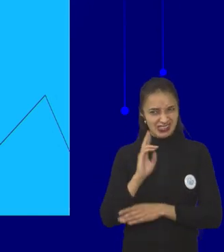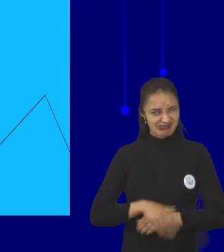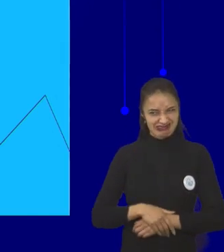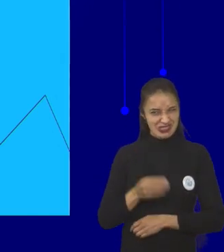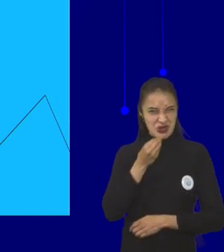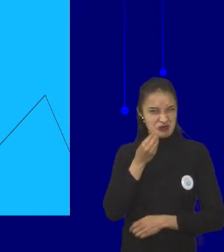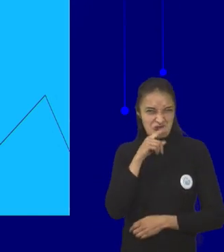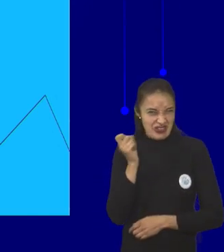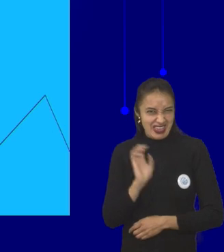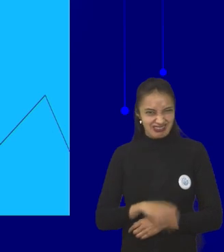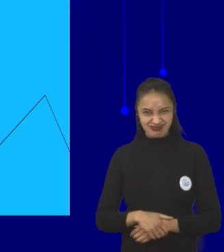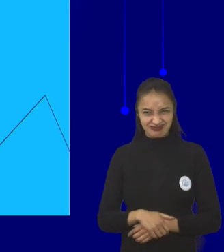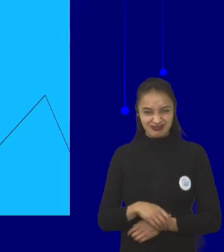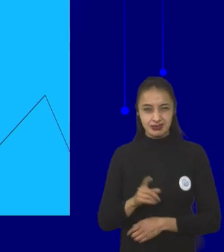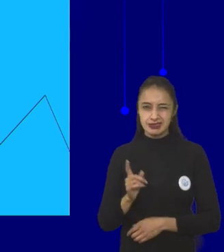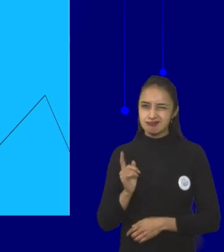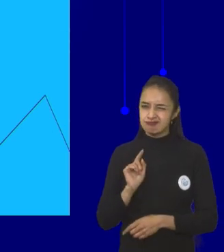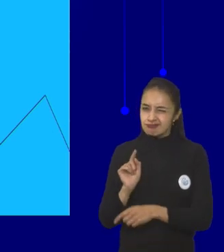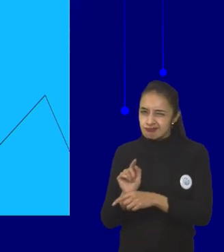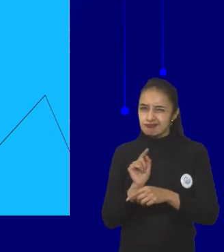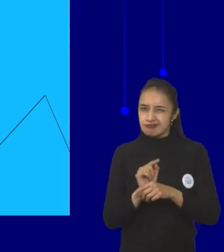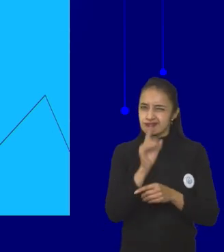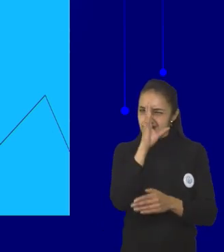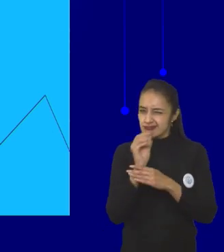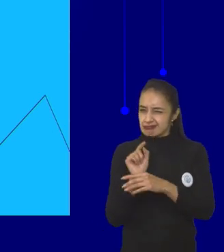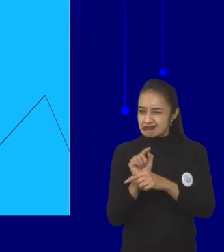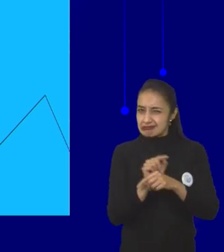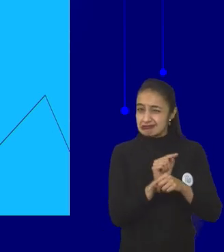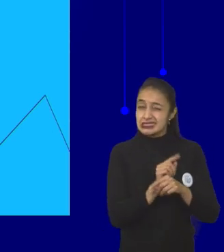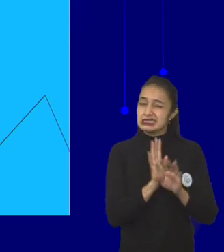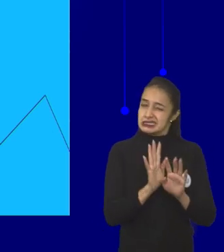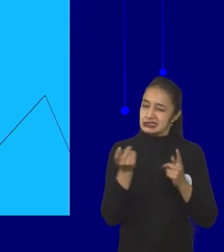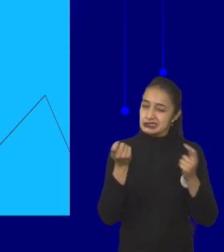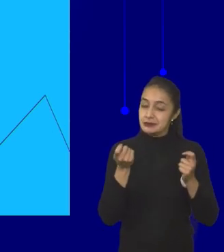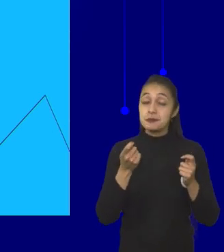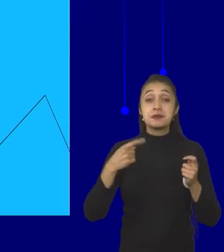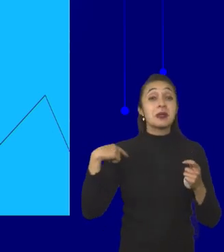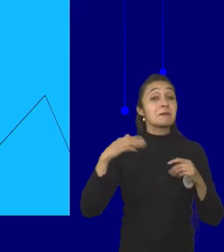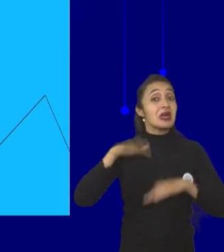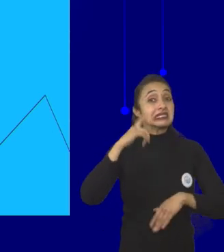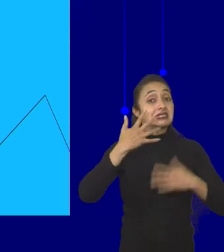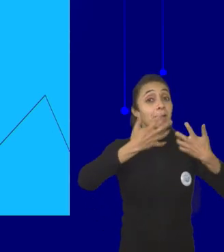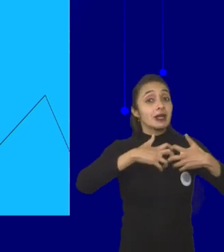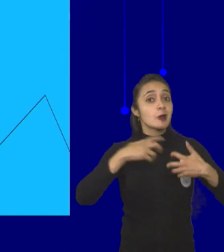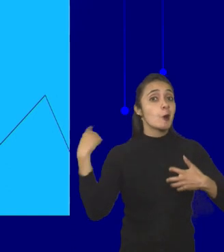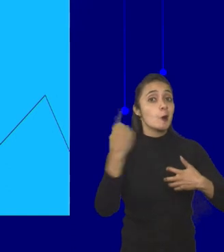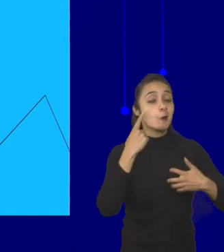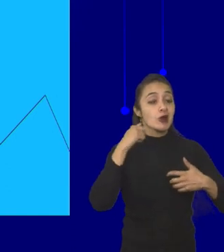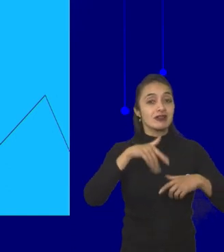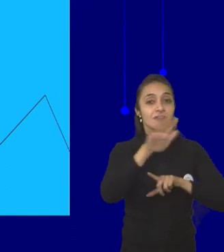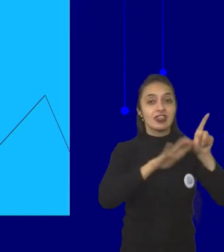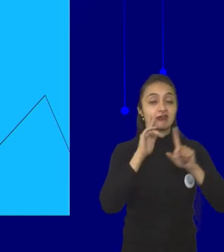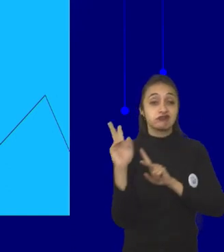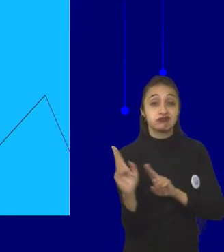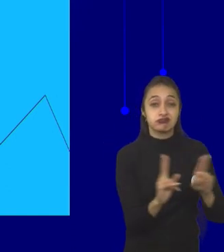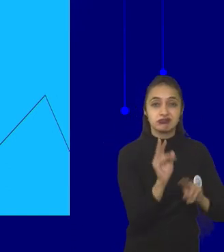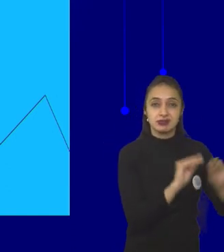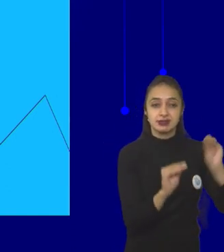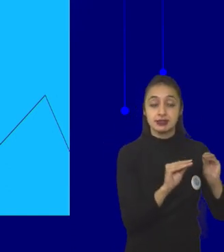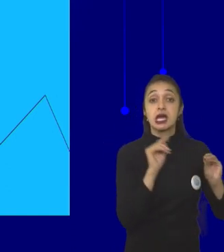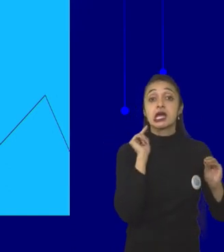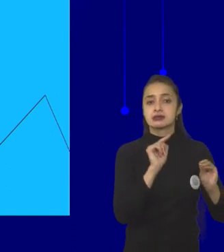muy maluco, ¿no? Hoy en día, dentro de todas las industrias y sobre todo de esta industria, se ha abolido totalmente esto. Es